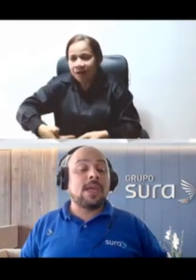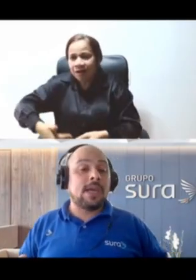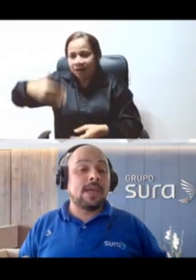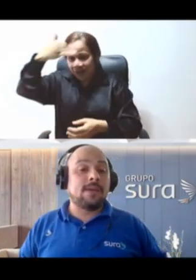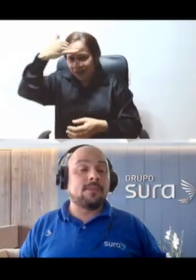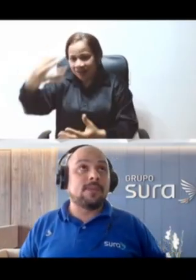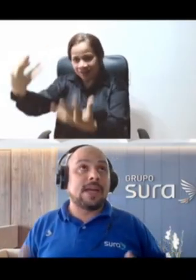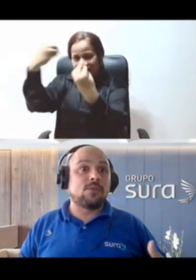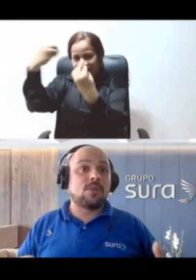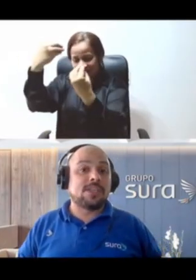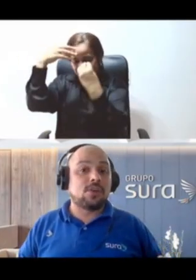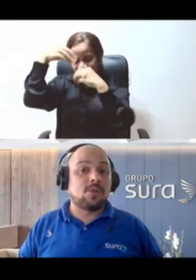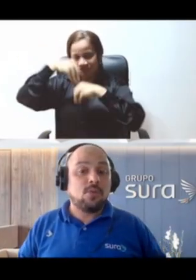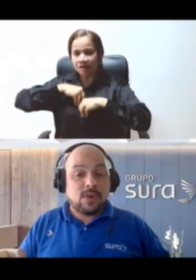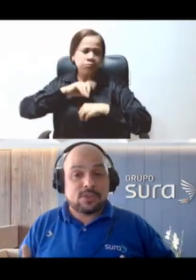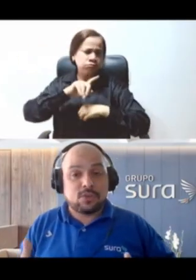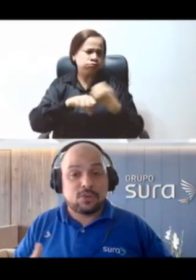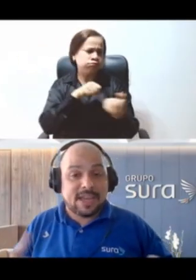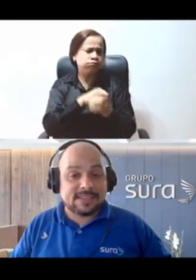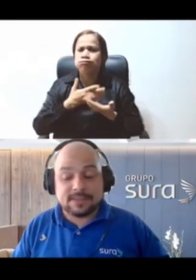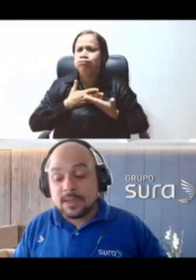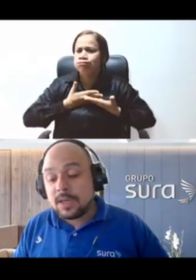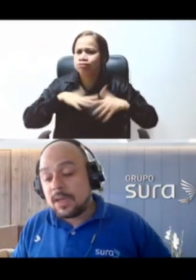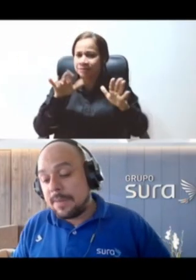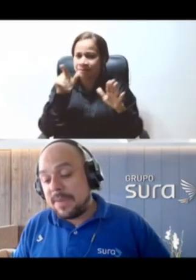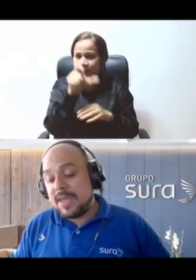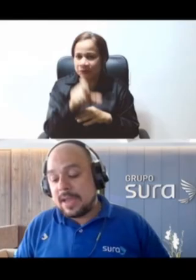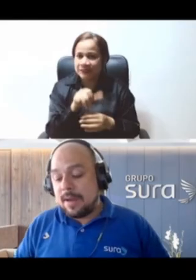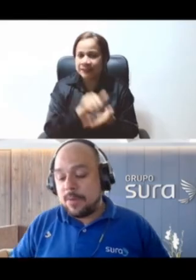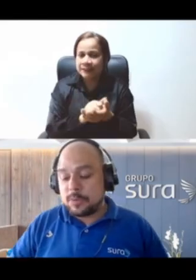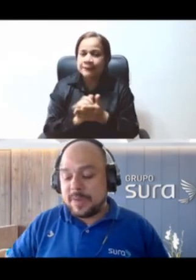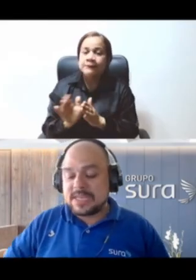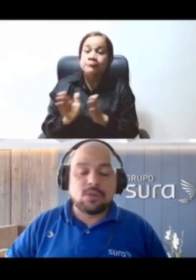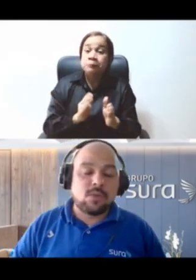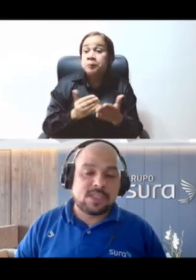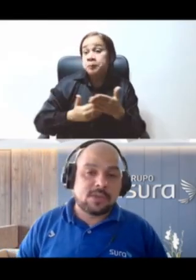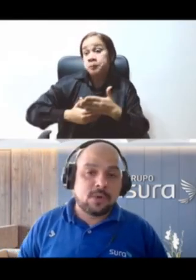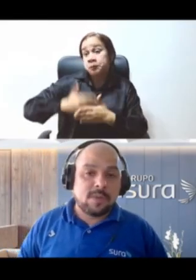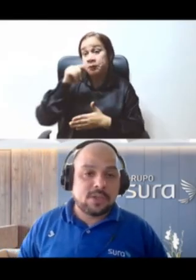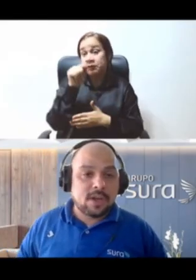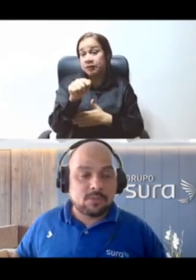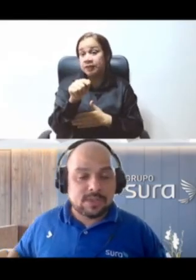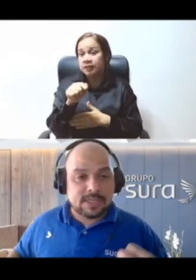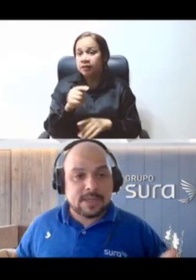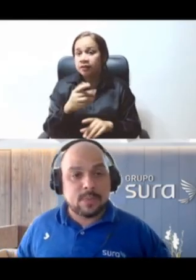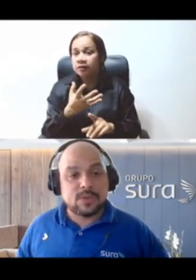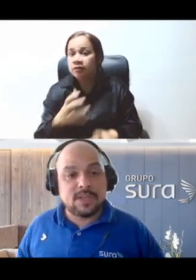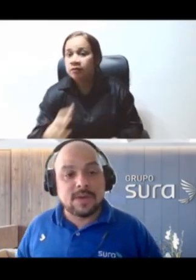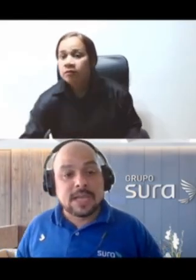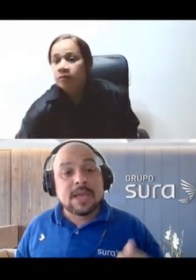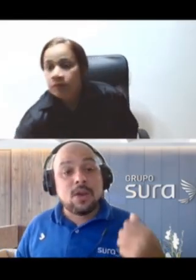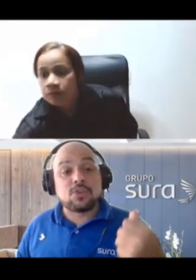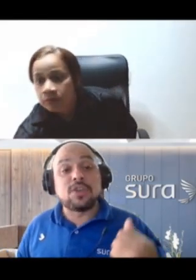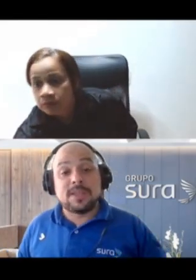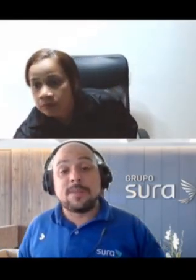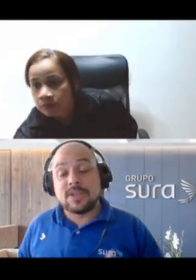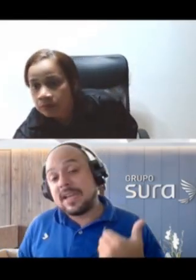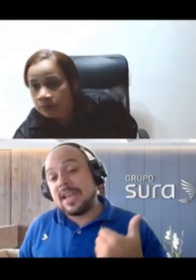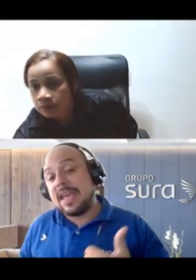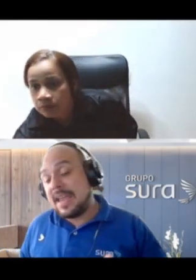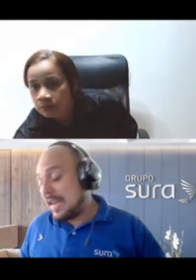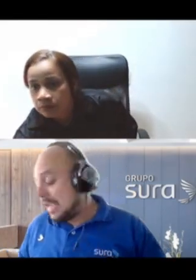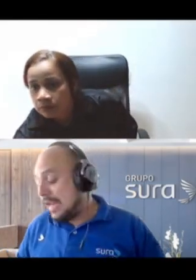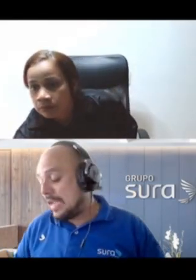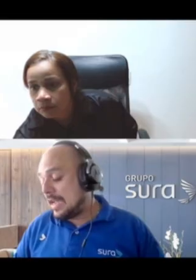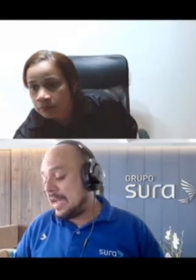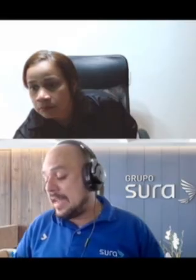empieza, digámoslo así, como nuestro test a medida que vamos pasando nuestras formaciones, nuestras diapositivas. Los